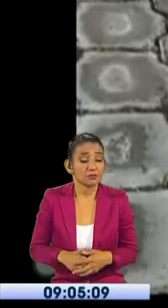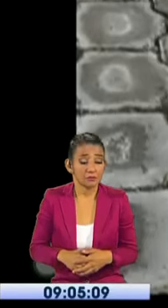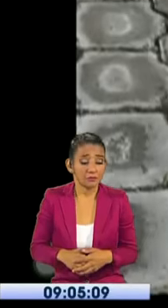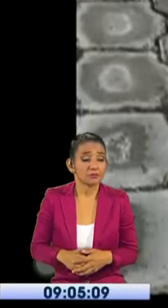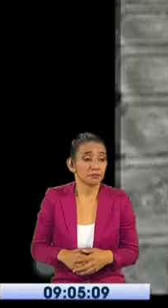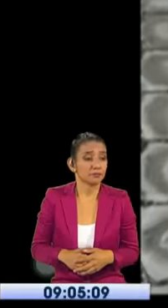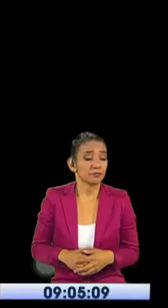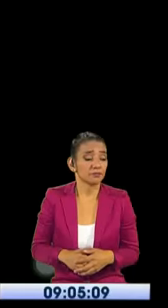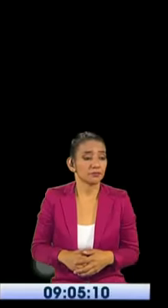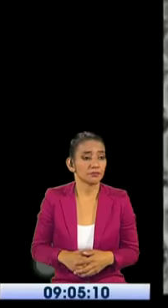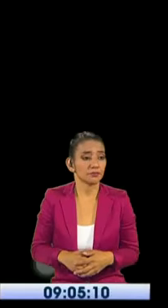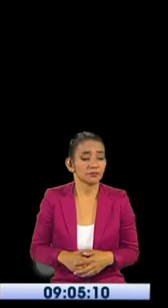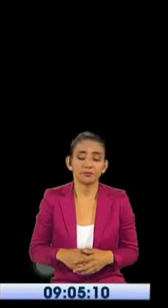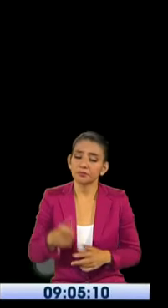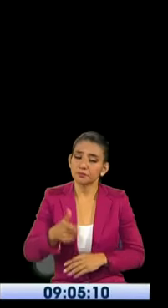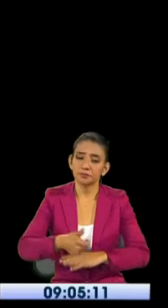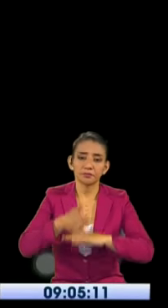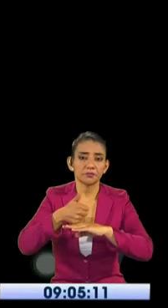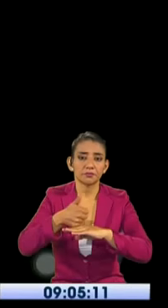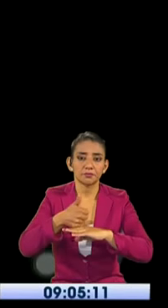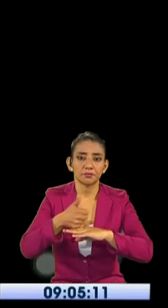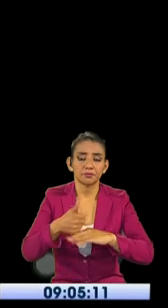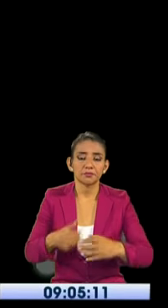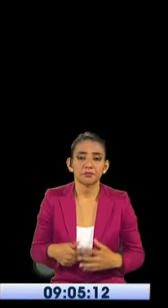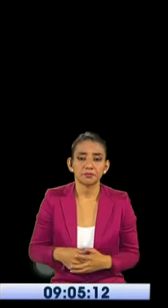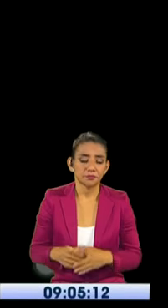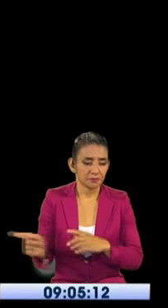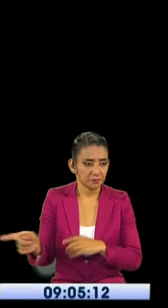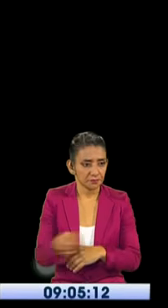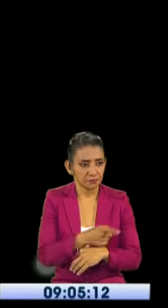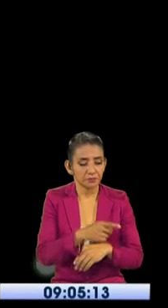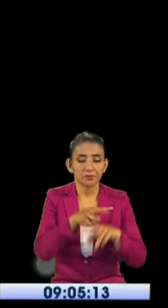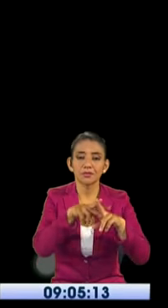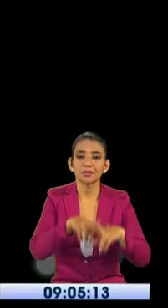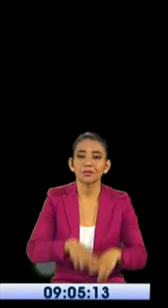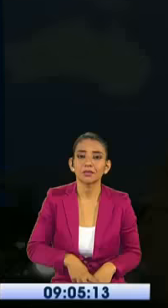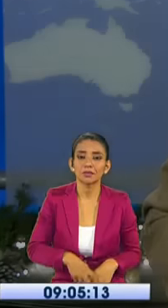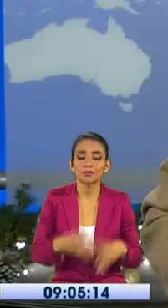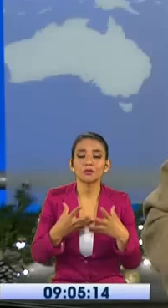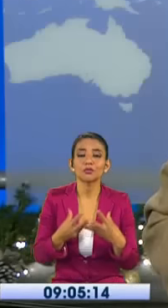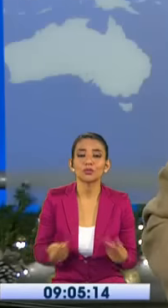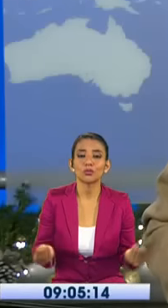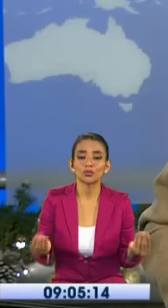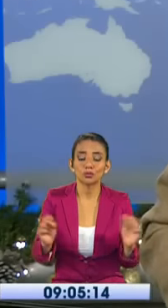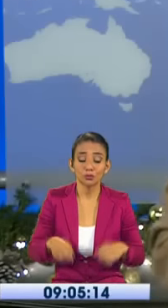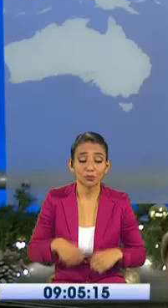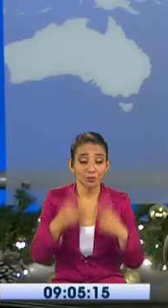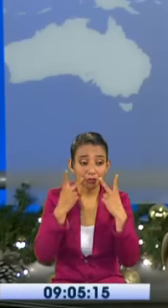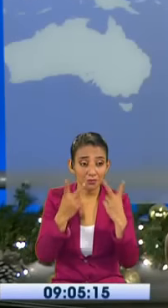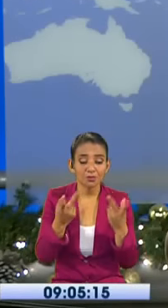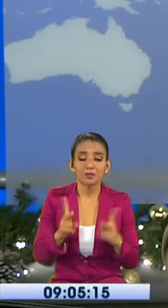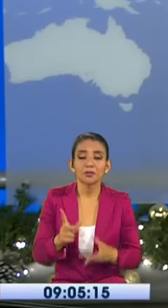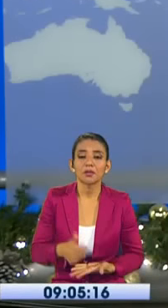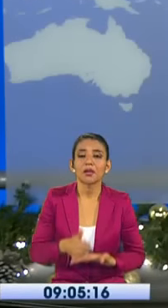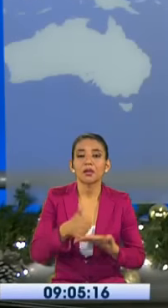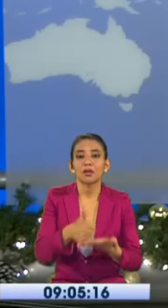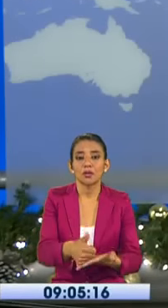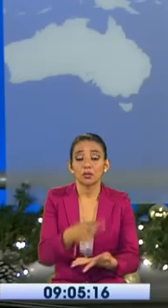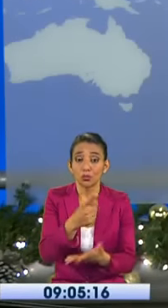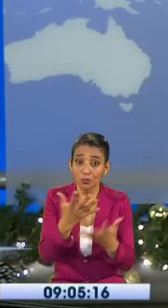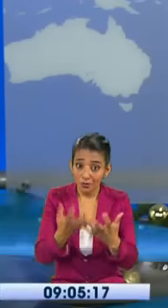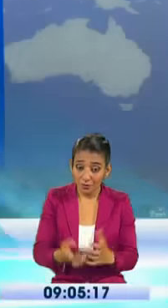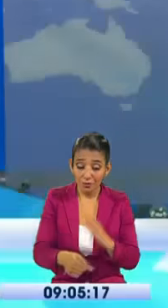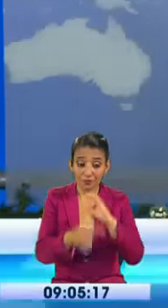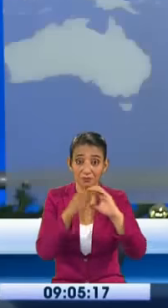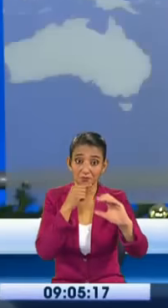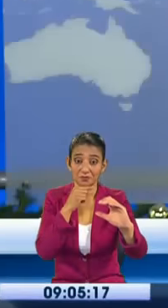está. Así que autoridades, hay que ir a revisar, a mirar y poder ayudar a este sector. Si usted quiere